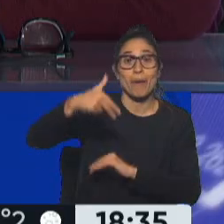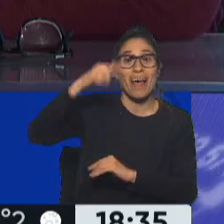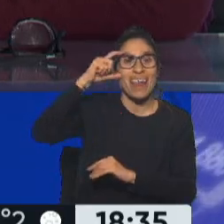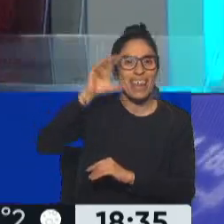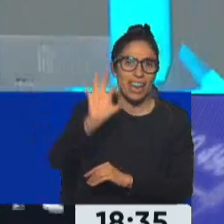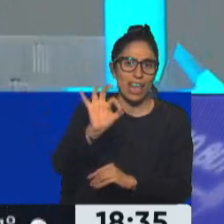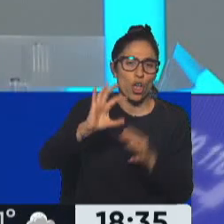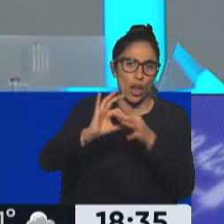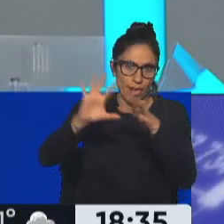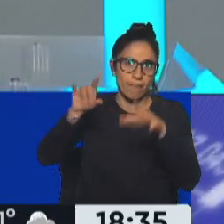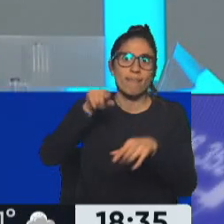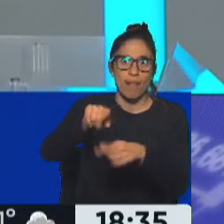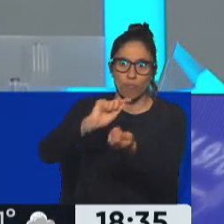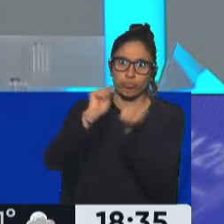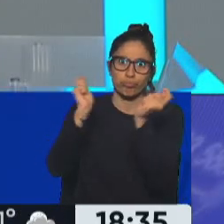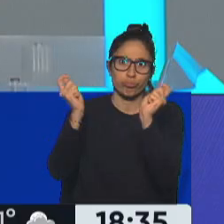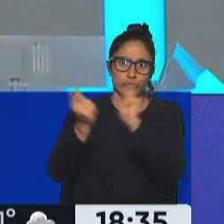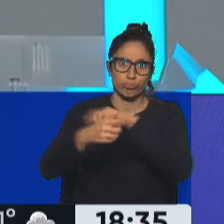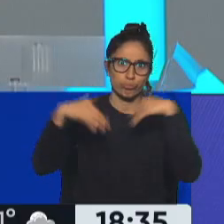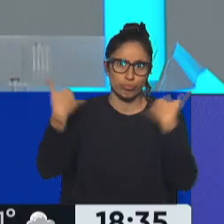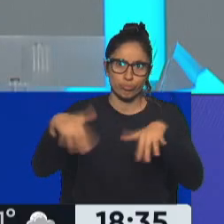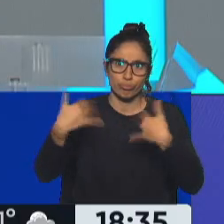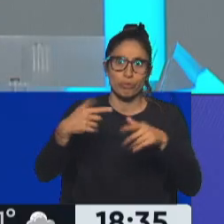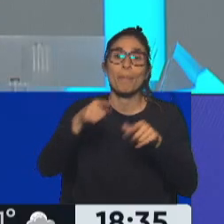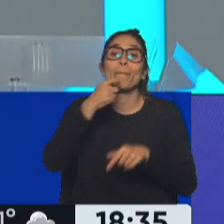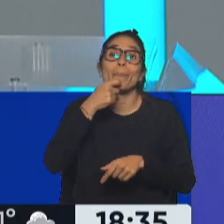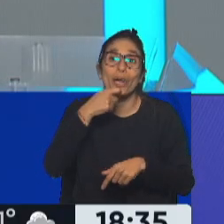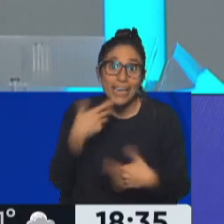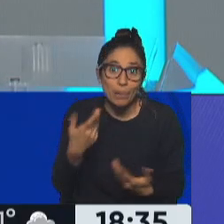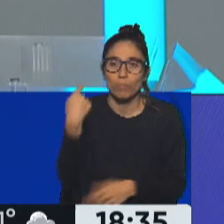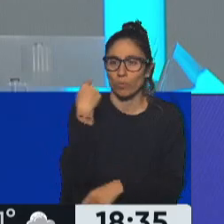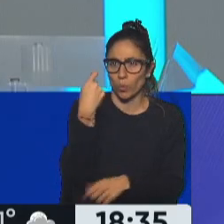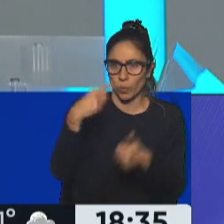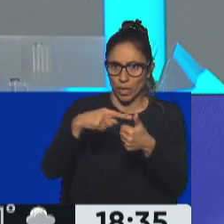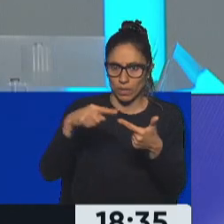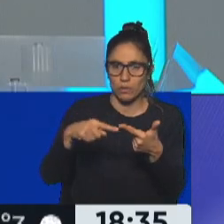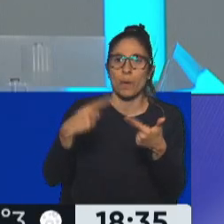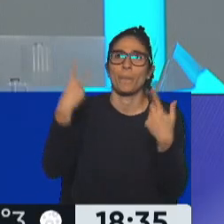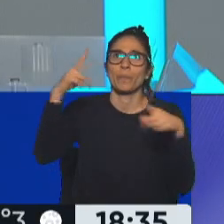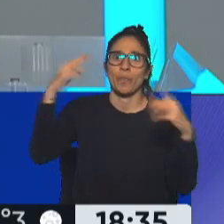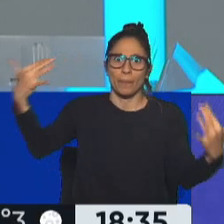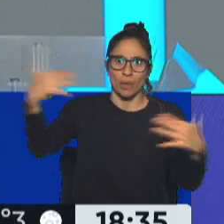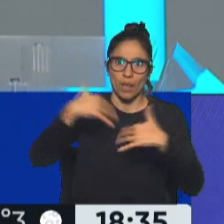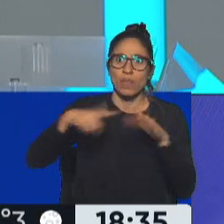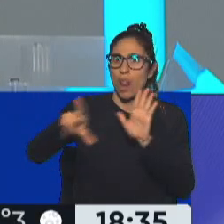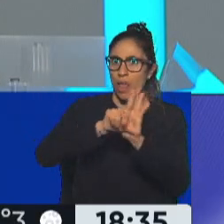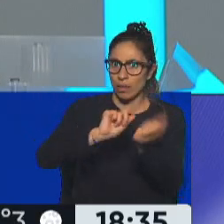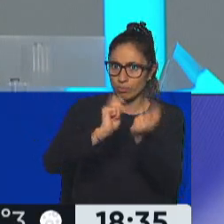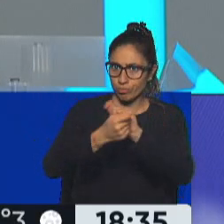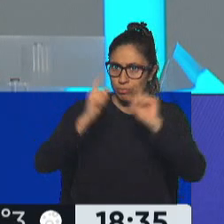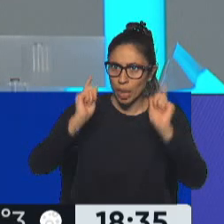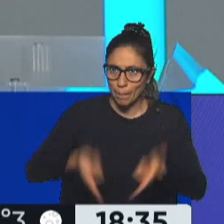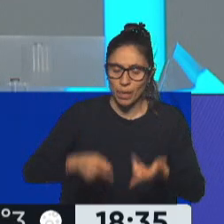todo la reforma de la jubilación, pero también la ley de inmigración y bueno, una serie de